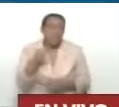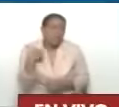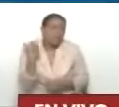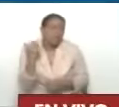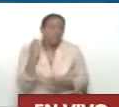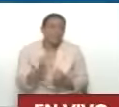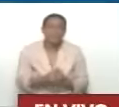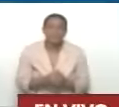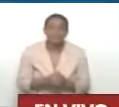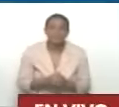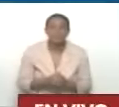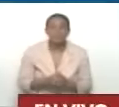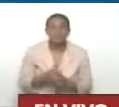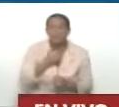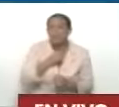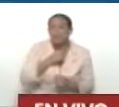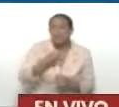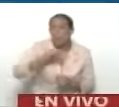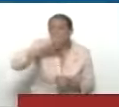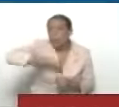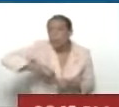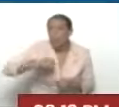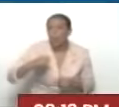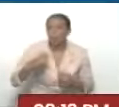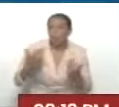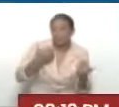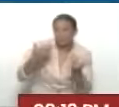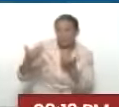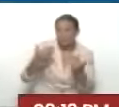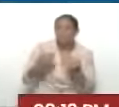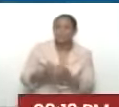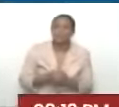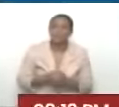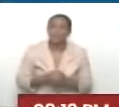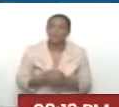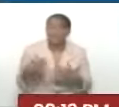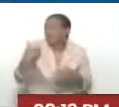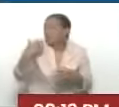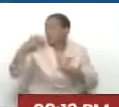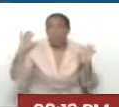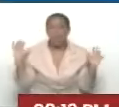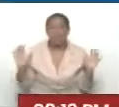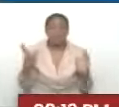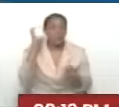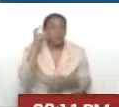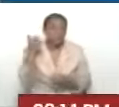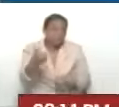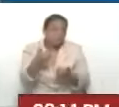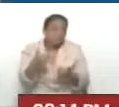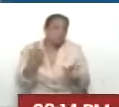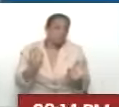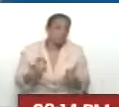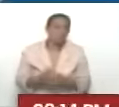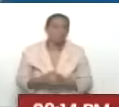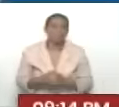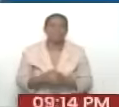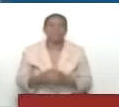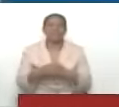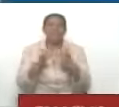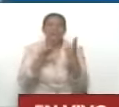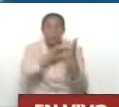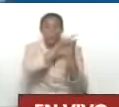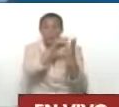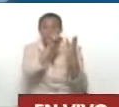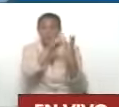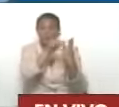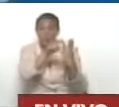que... Yo me decanto por los gustos de José Ismael. La que suene, la que venga es buena. ¿Ah? Bueno, también vamos a